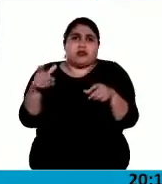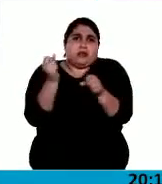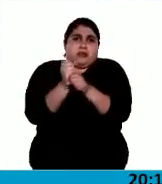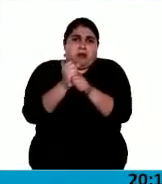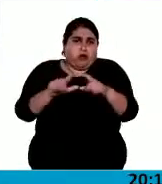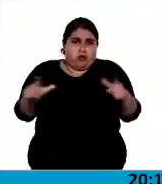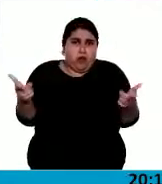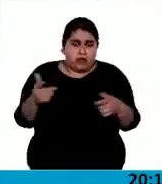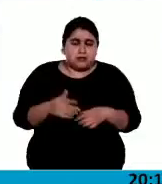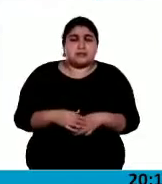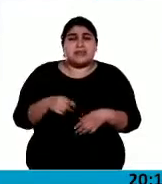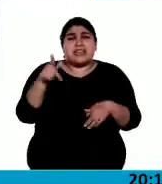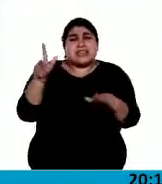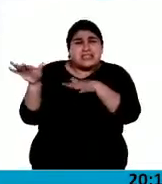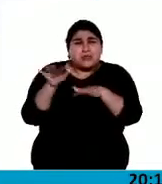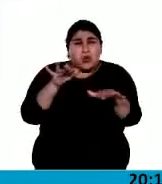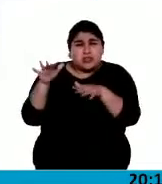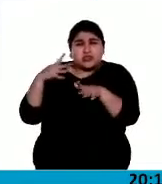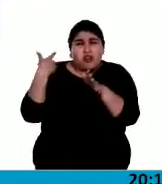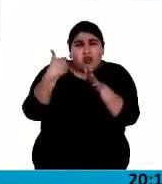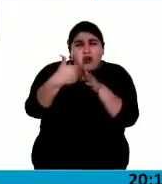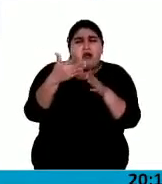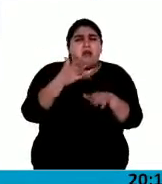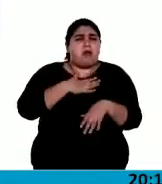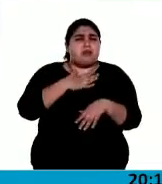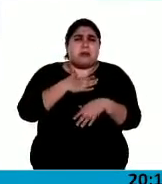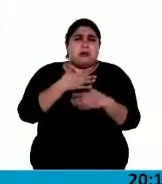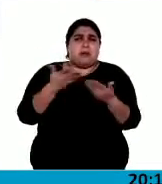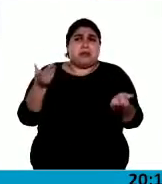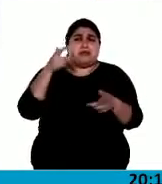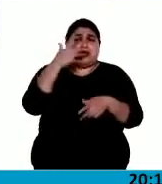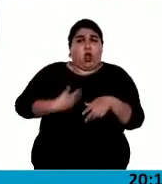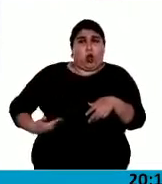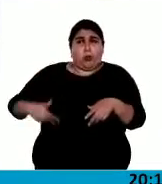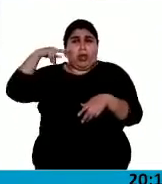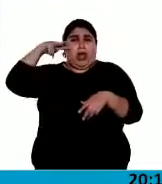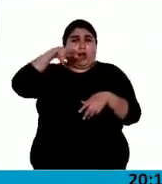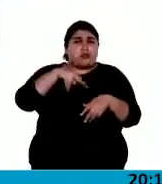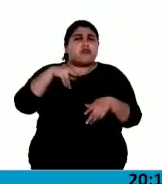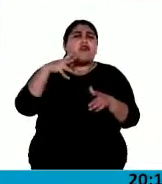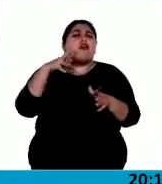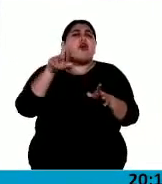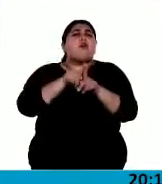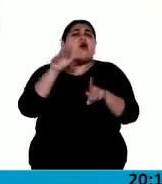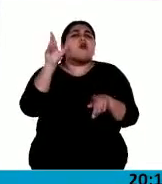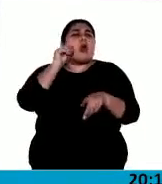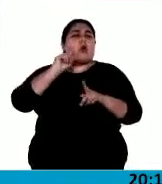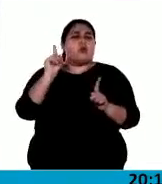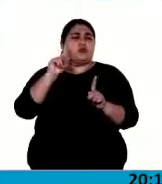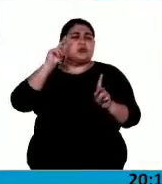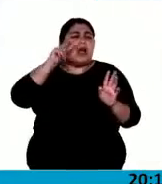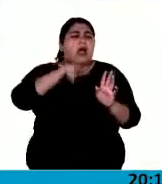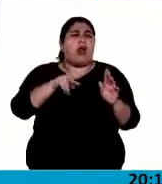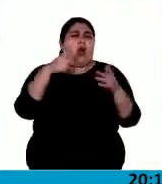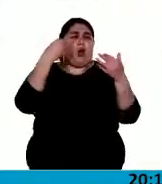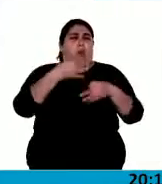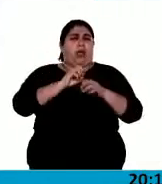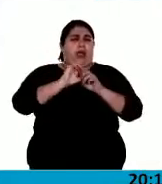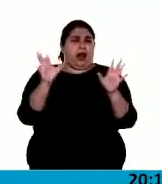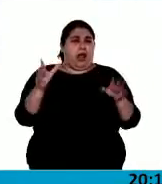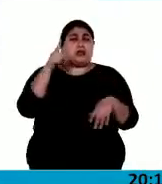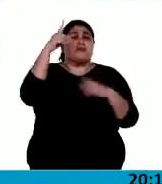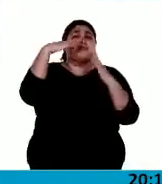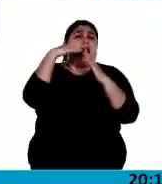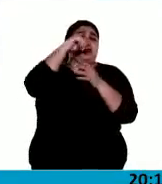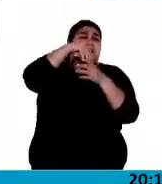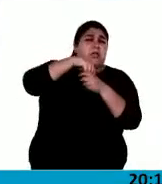esa situación, lamentablemente, vemos a un gobierno que no escucha. Vemos al gobernador encerrado en su residencia de calle